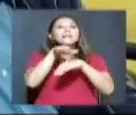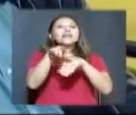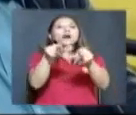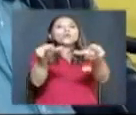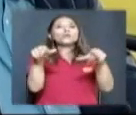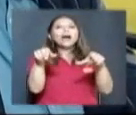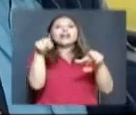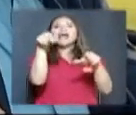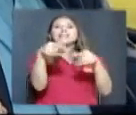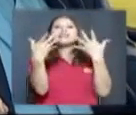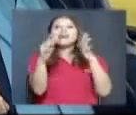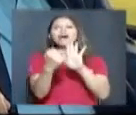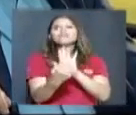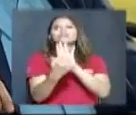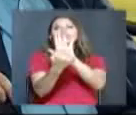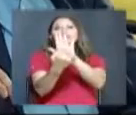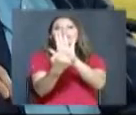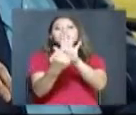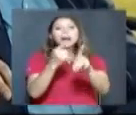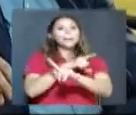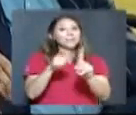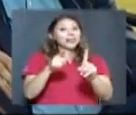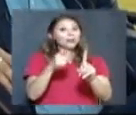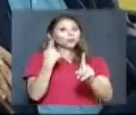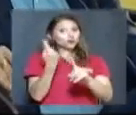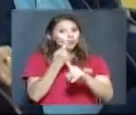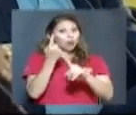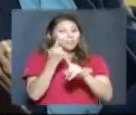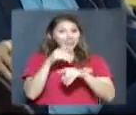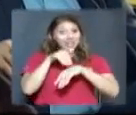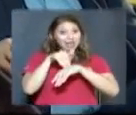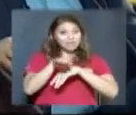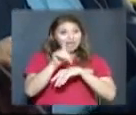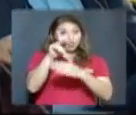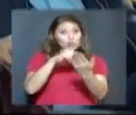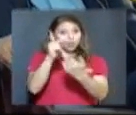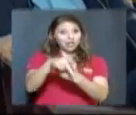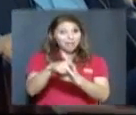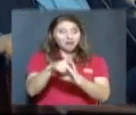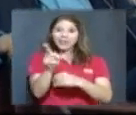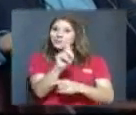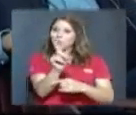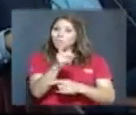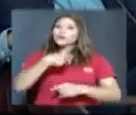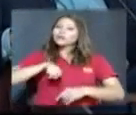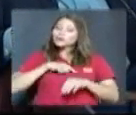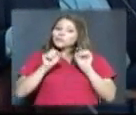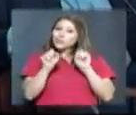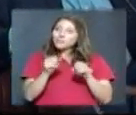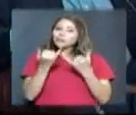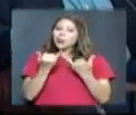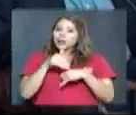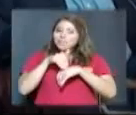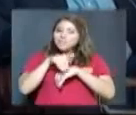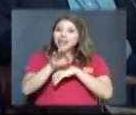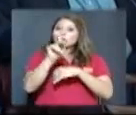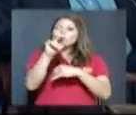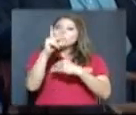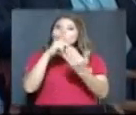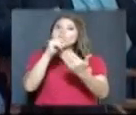tenemos la posibilidad de que en una señal, en lugar de enviar un solo programa, tenemos la opción de enviar un programa de muy alta calidad, o podemos llegar